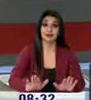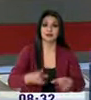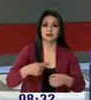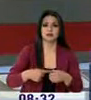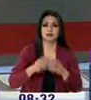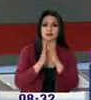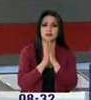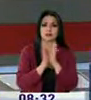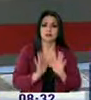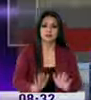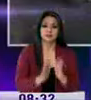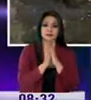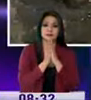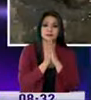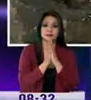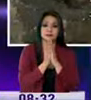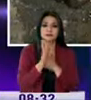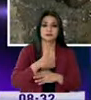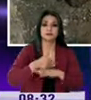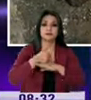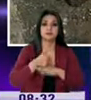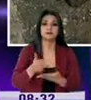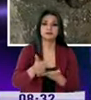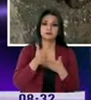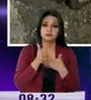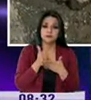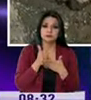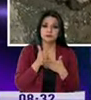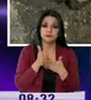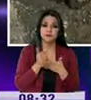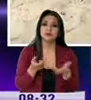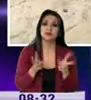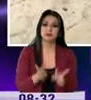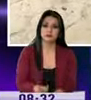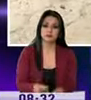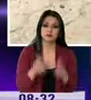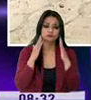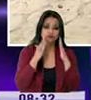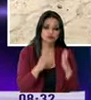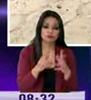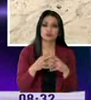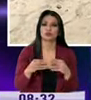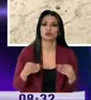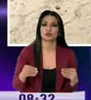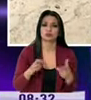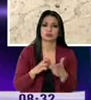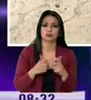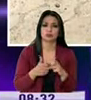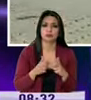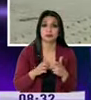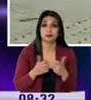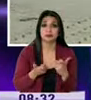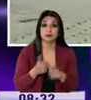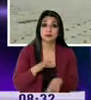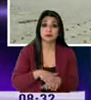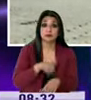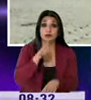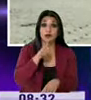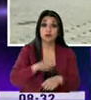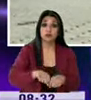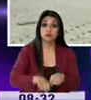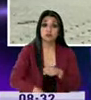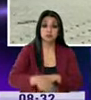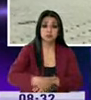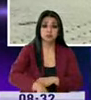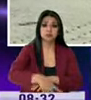estado, por eso pedimos la colaboración y la ayuda de la autoridad correspondiente para que también le solucione los líos que se da por las fugas de agua